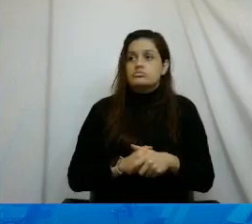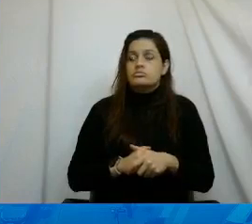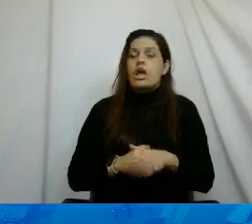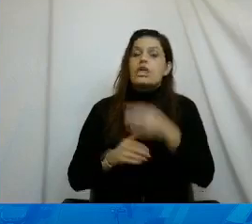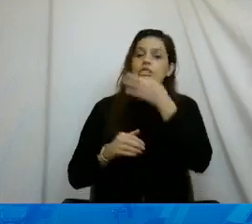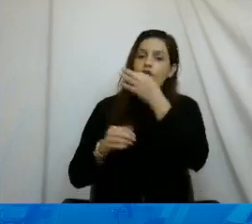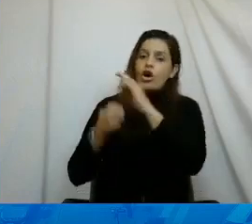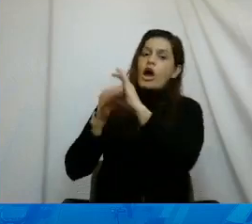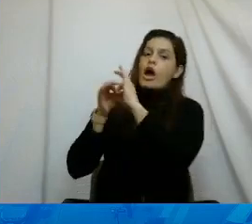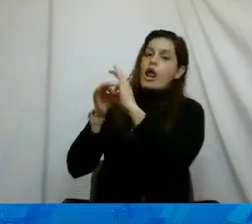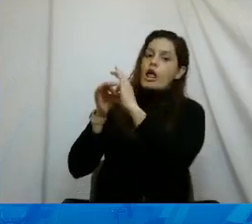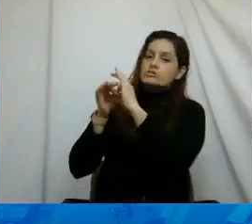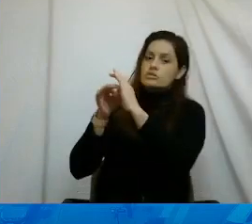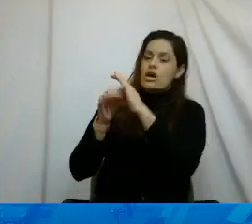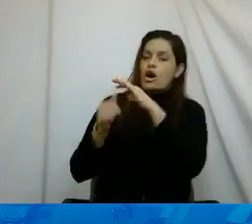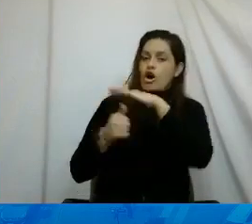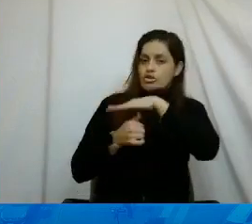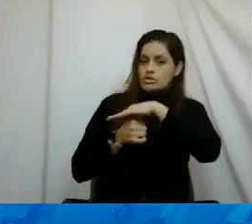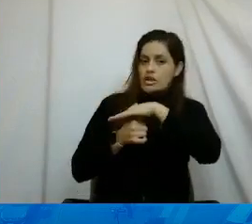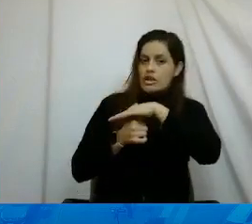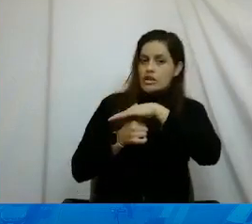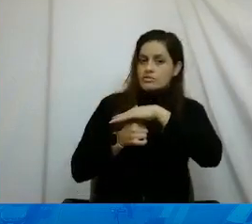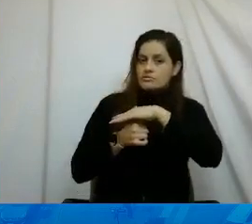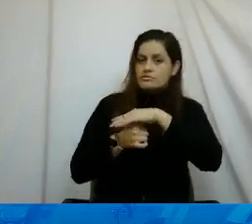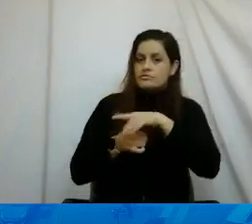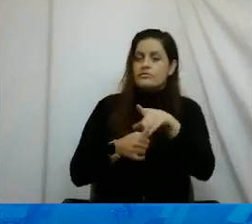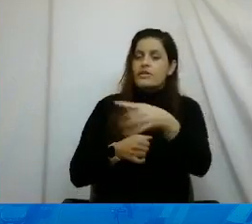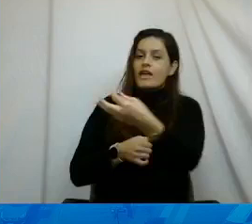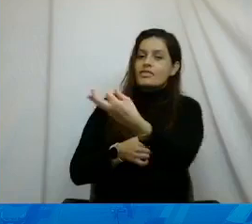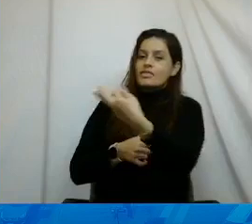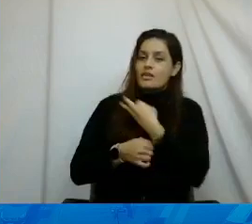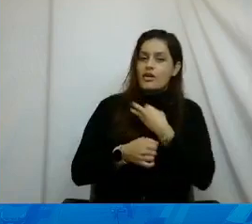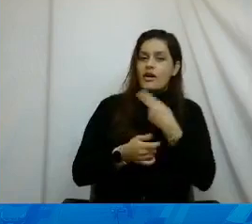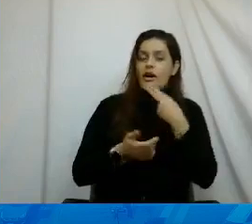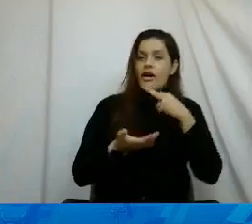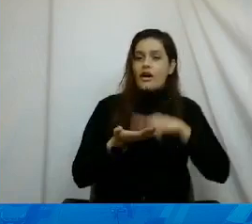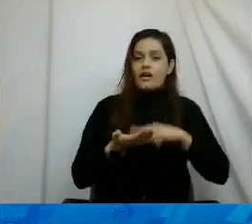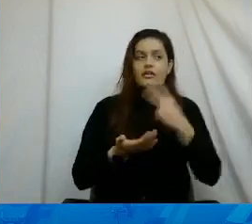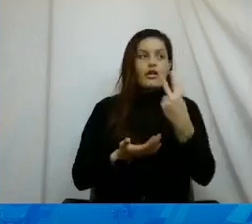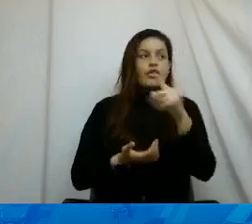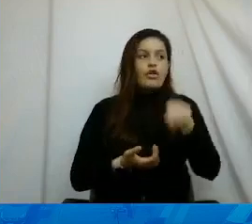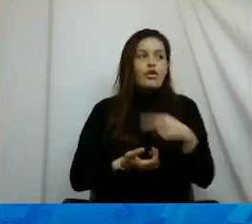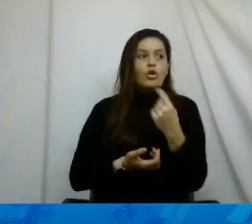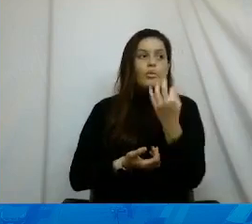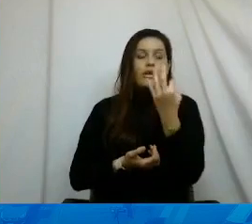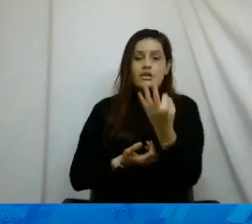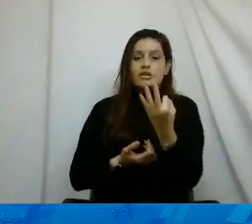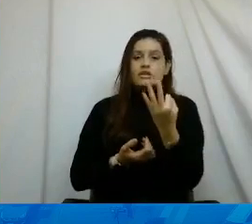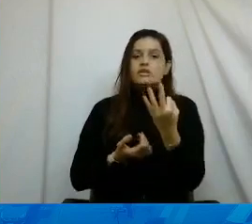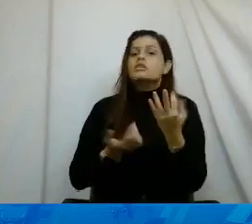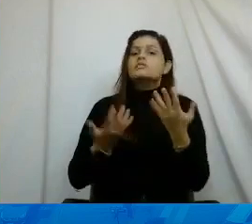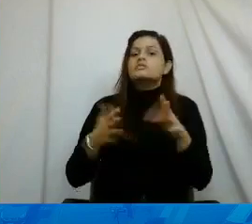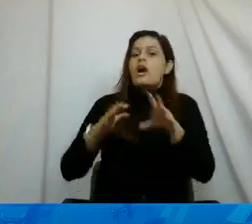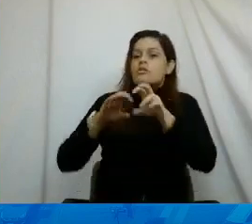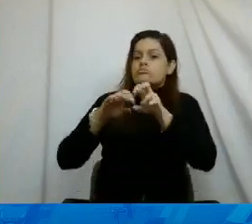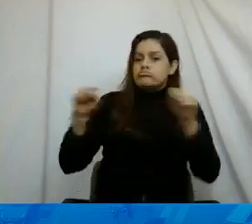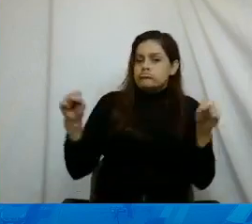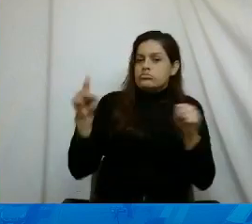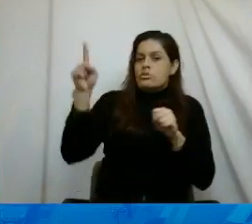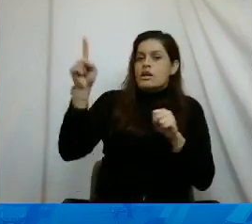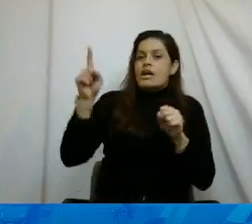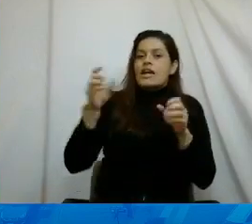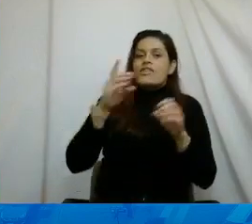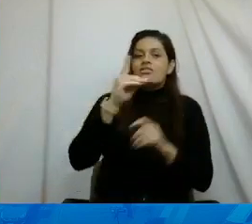Gracias, concejal. En relación a la carta 2.3, ya está coordinado con el equipo de la Dirección de Gestión